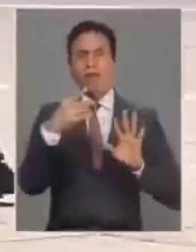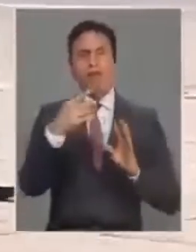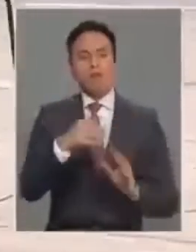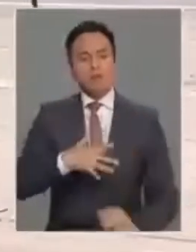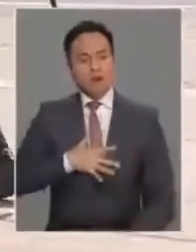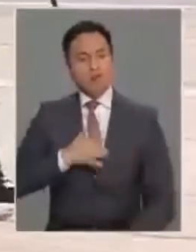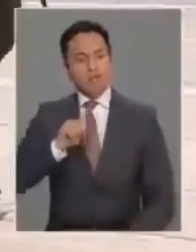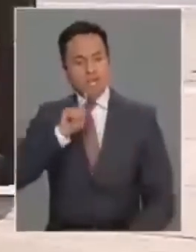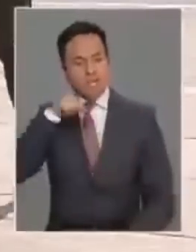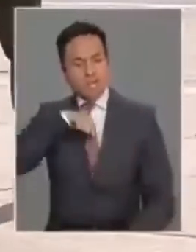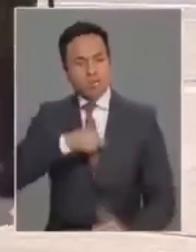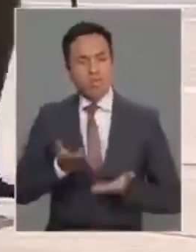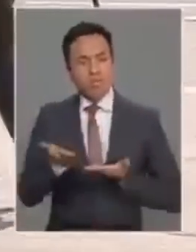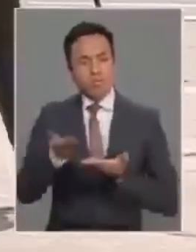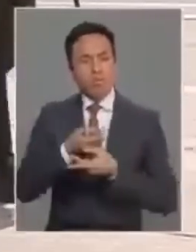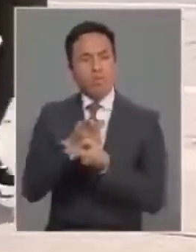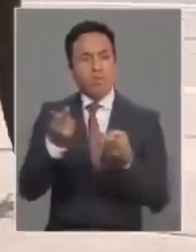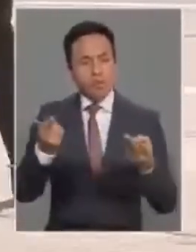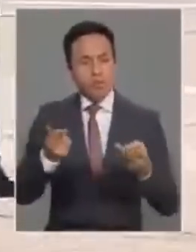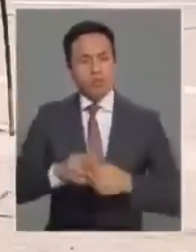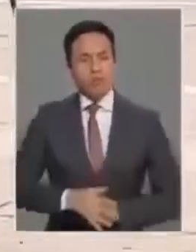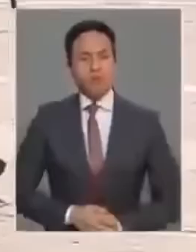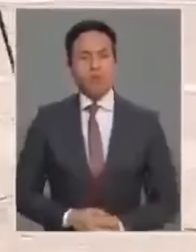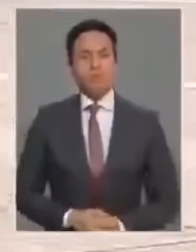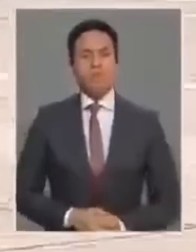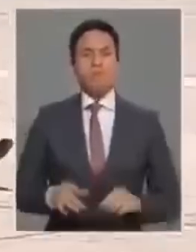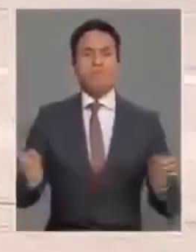vocación de servicio público.